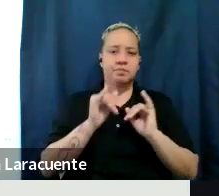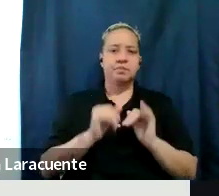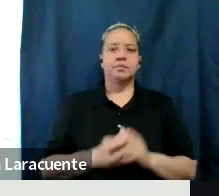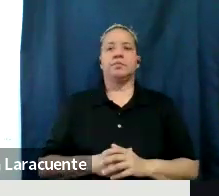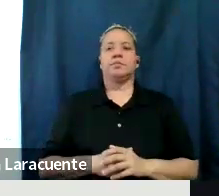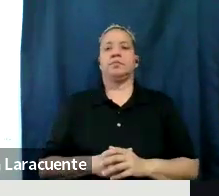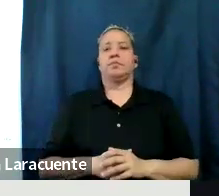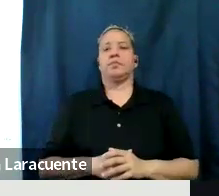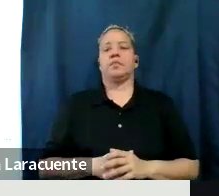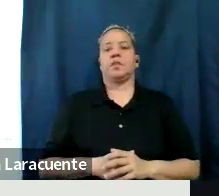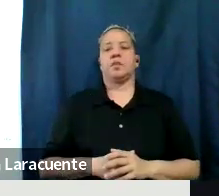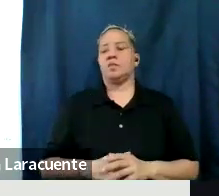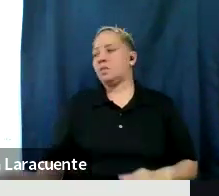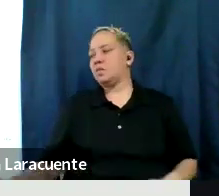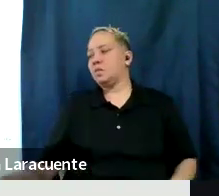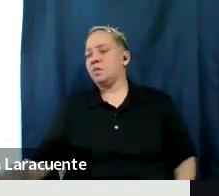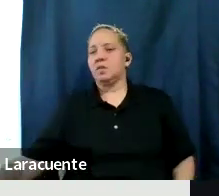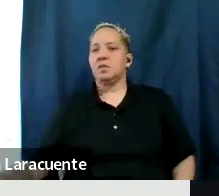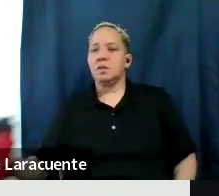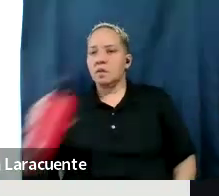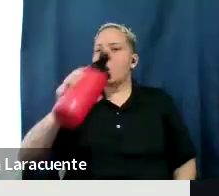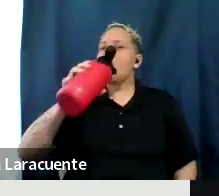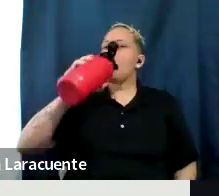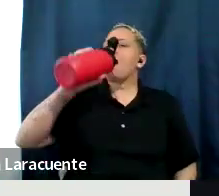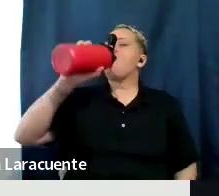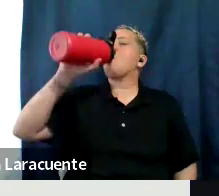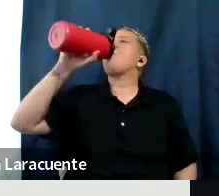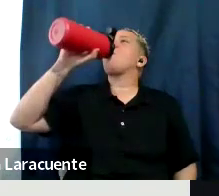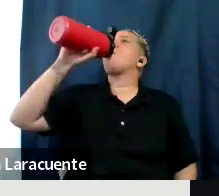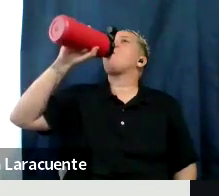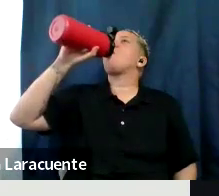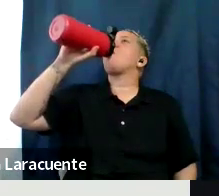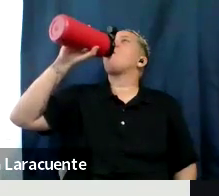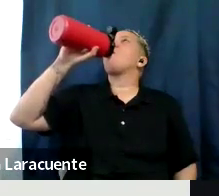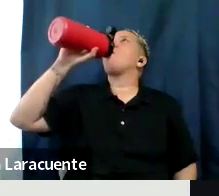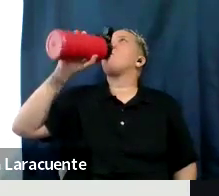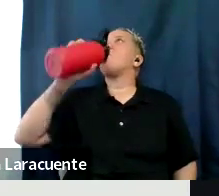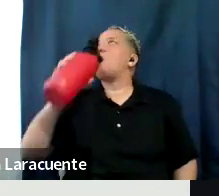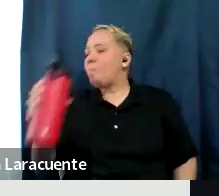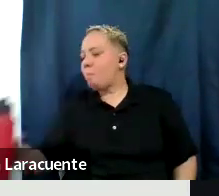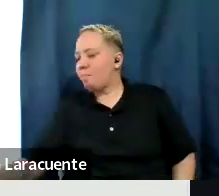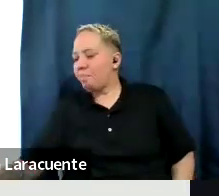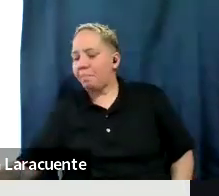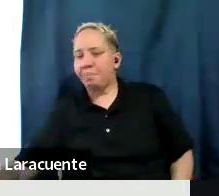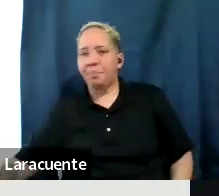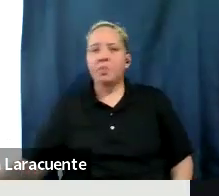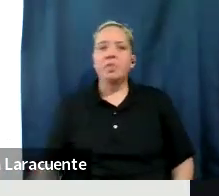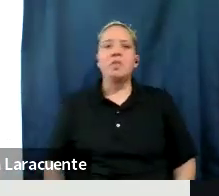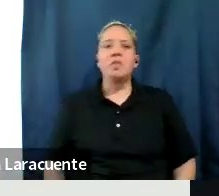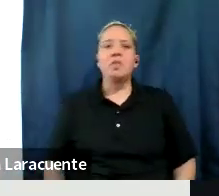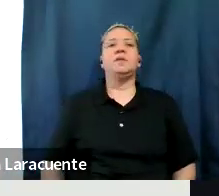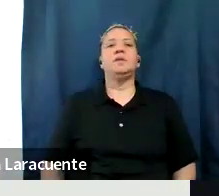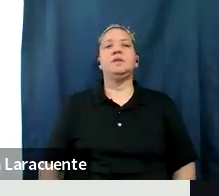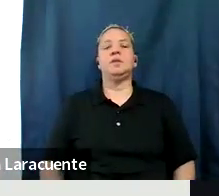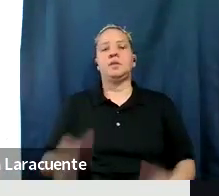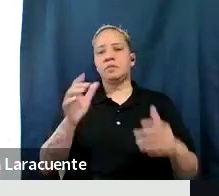a Zenobia Camprubí. El, el grueso de la entrevista, de hecho, pone el foco en esta labor que